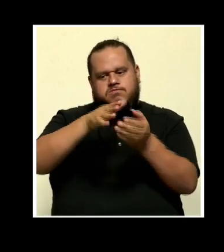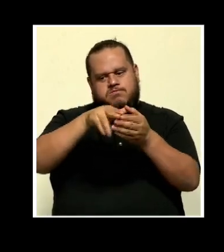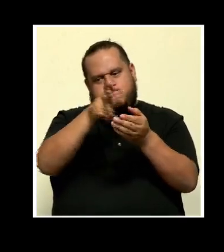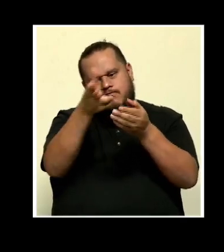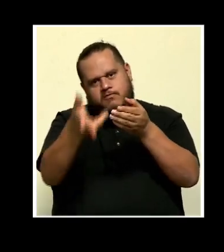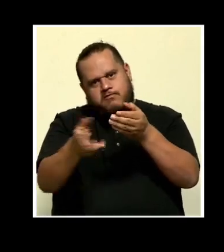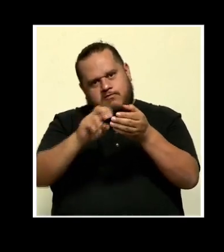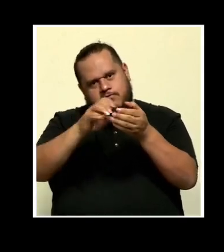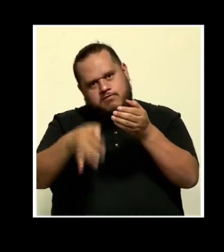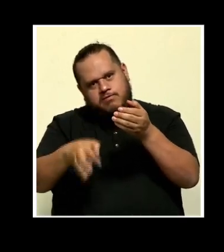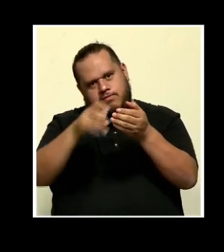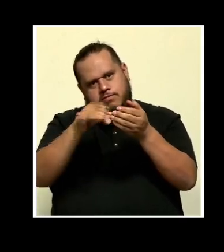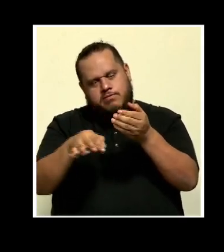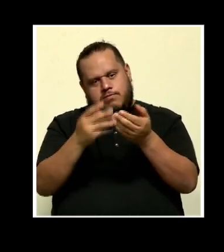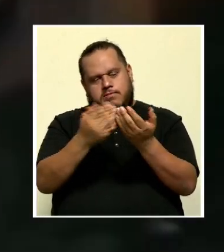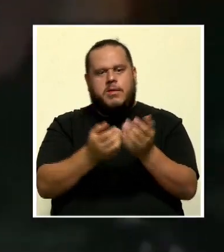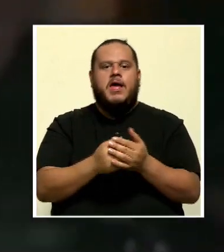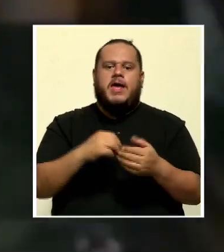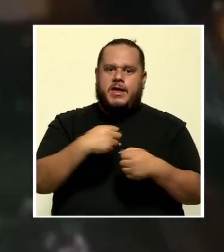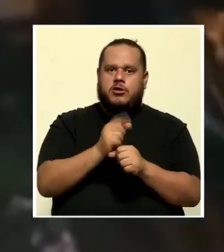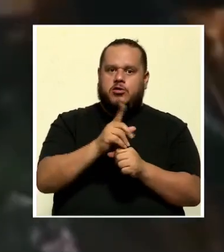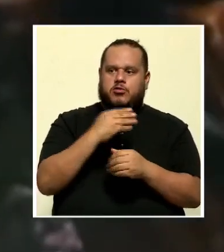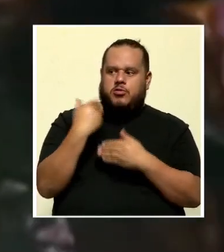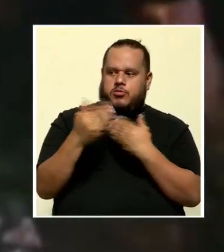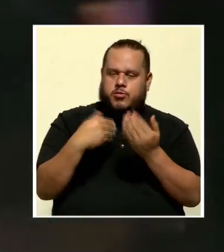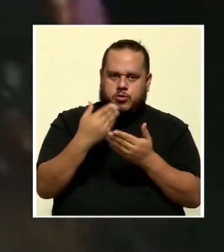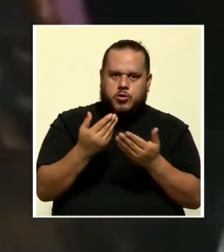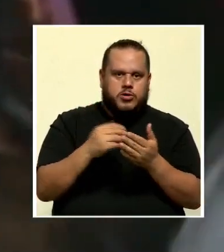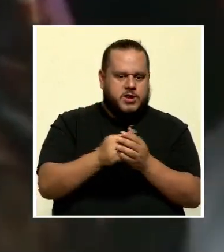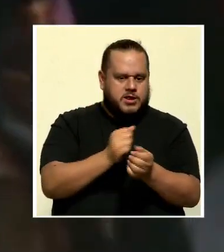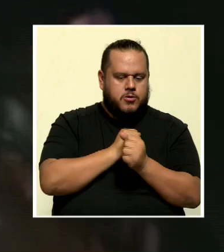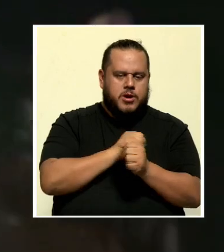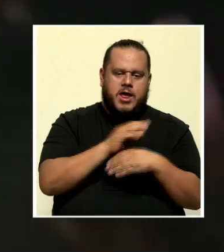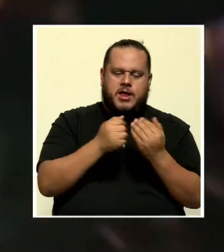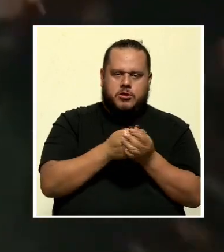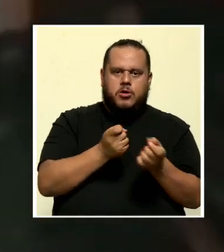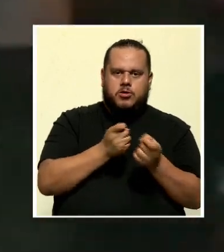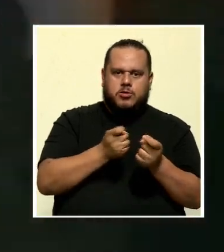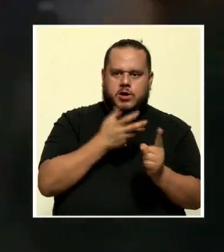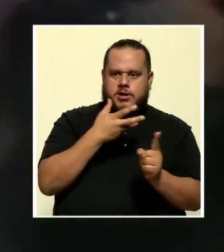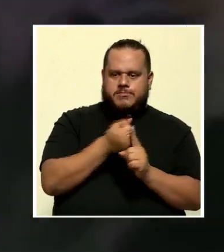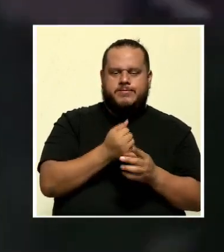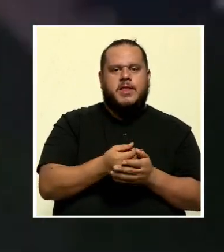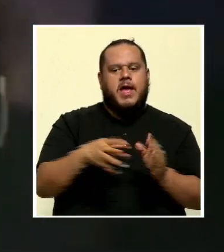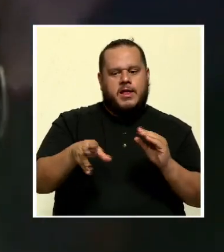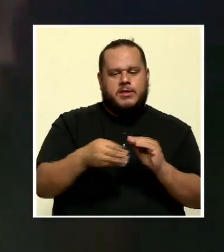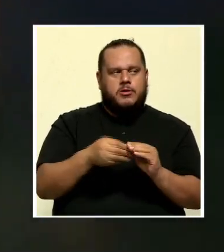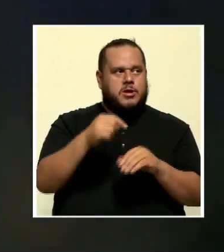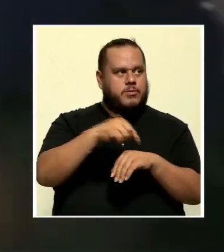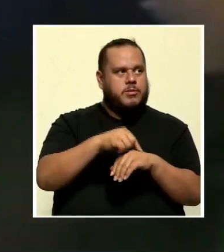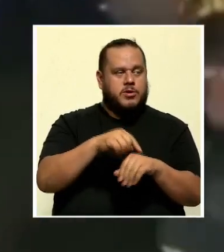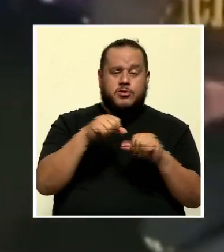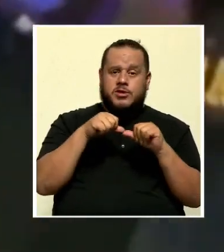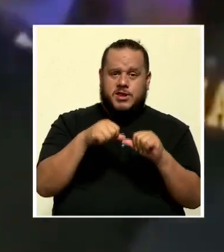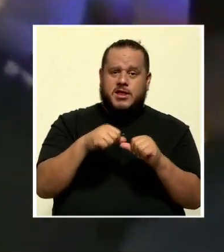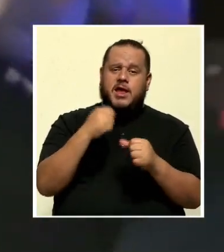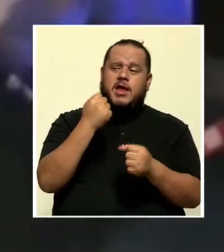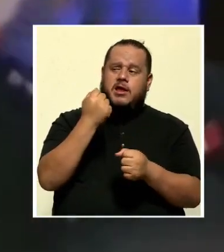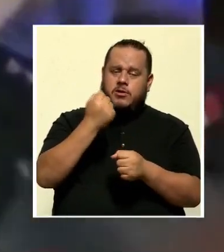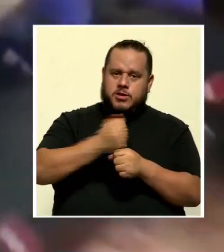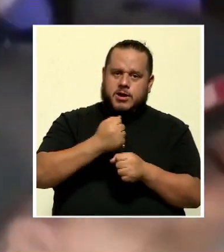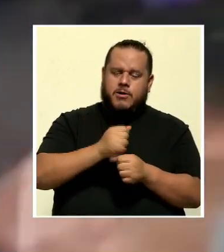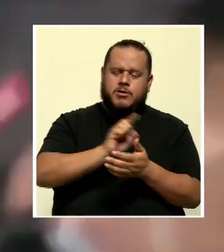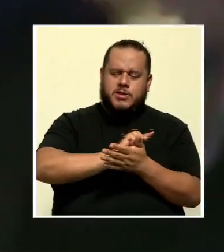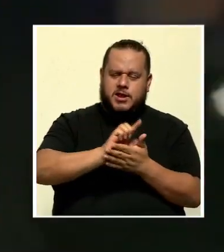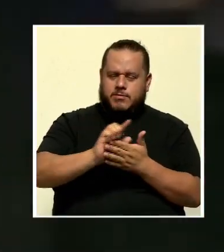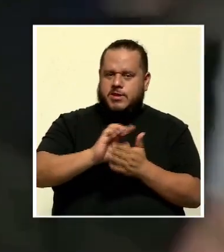activó inmediatamente sus protocolos de seguridad y que sus brigadas controlaron el incidente. Añadió que por el momento continúan las labores de control y